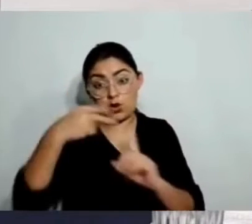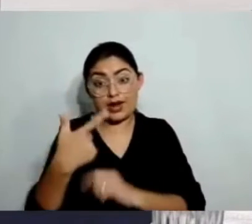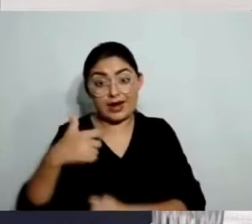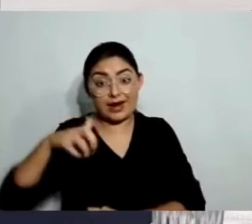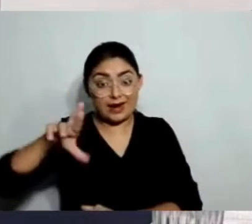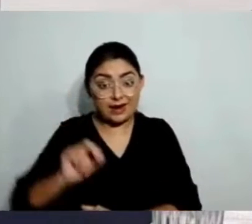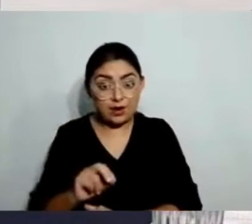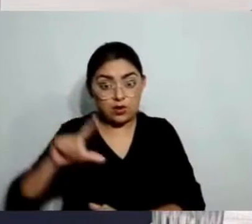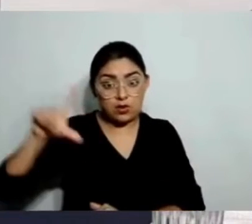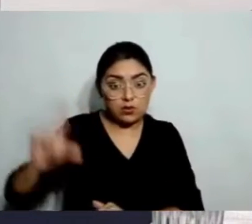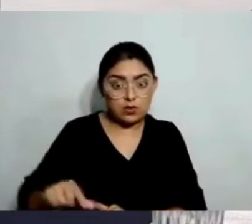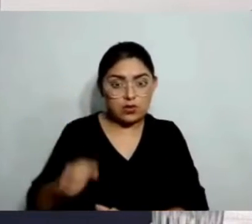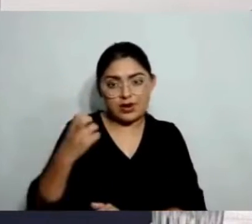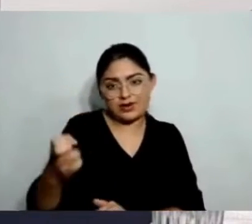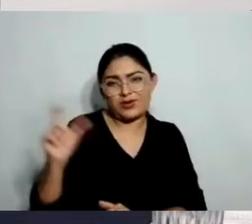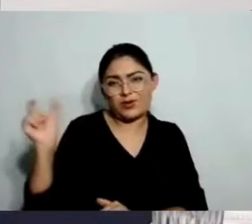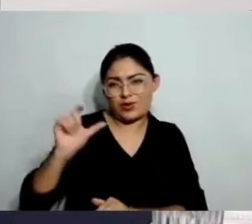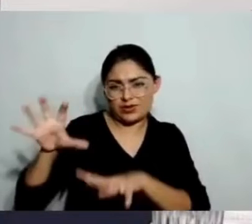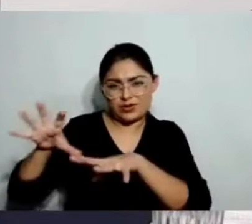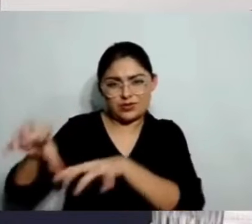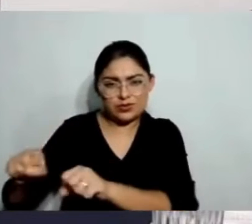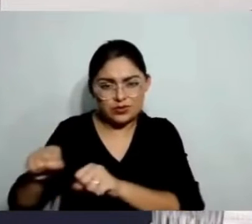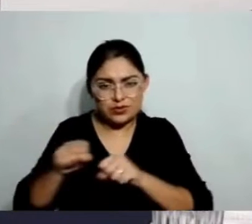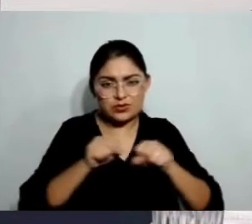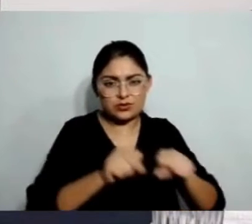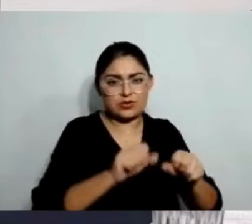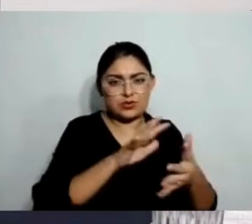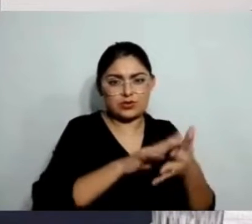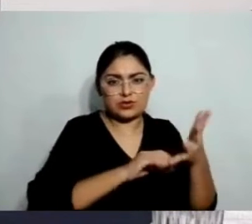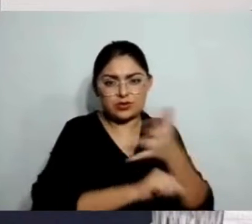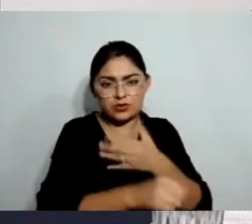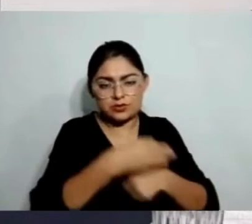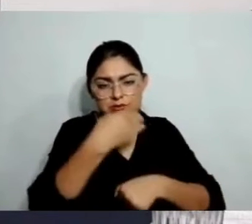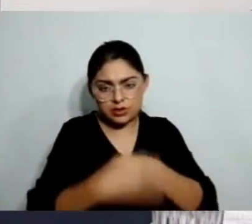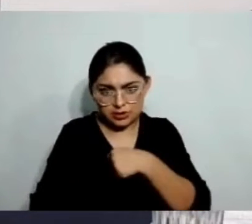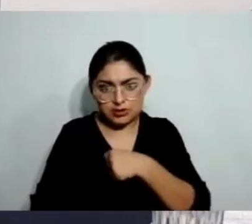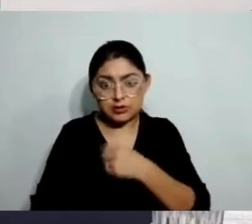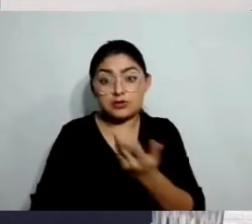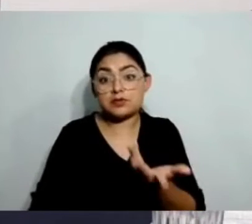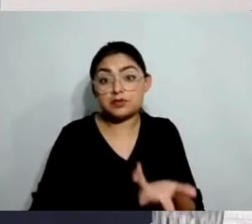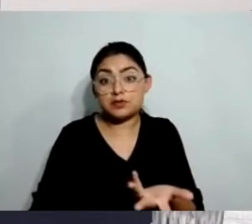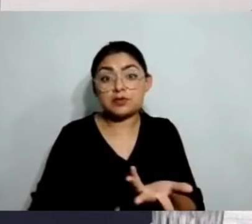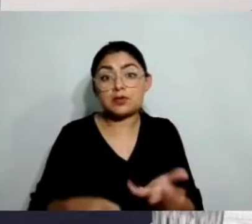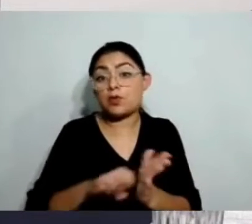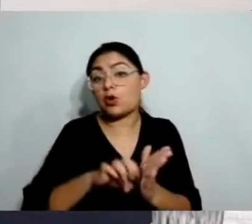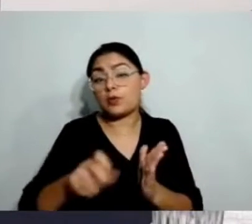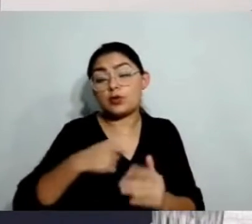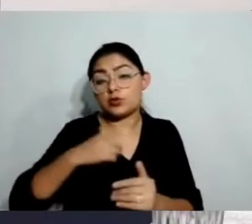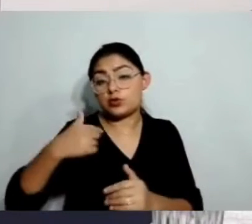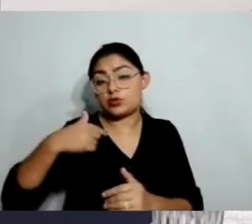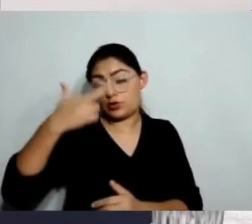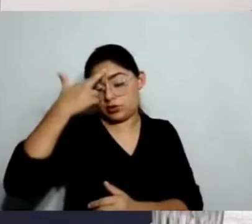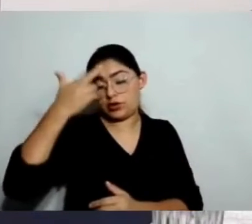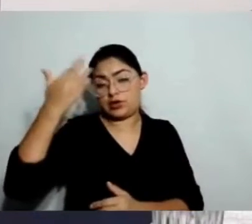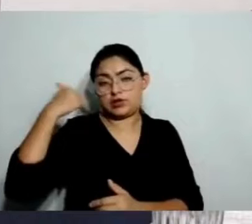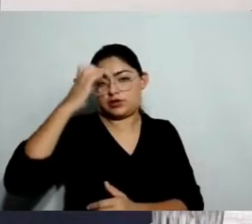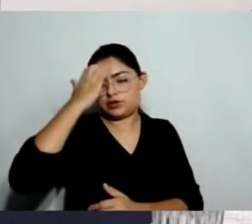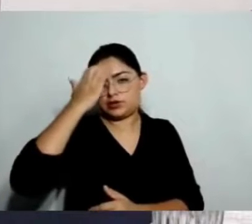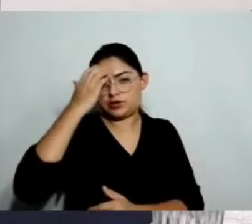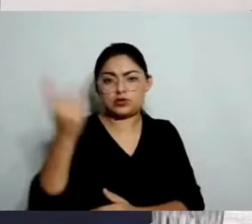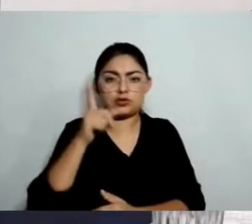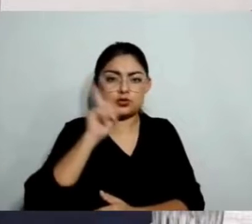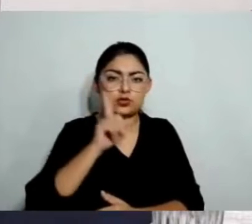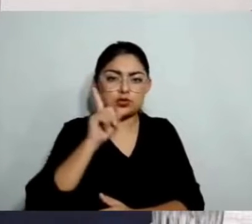detención una vez con conocimos de un caso en el que se detuvo a dos mujeres que eran pareja